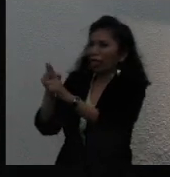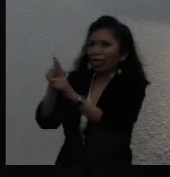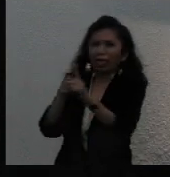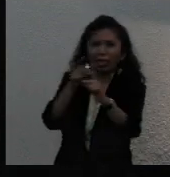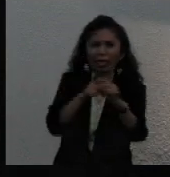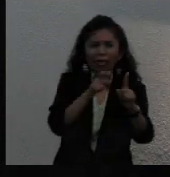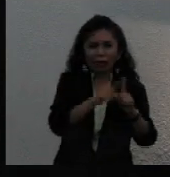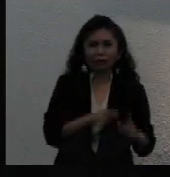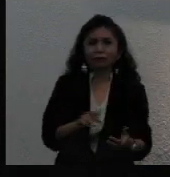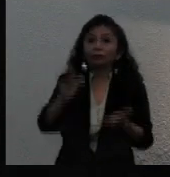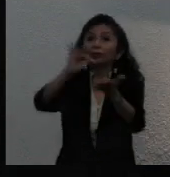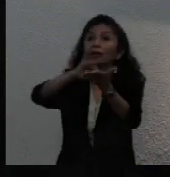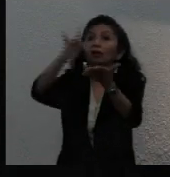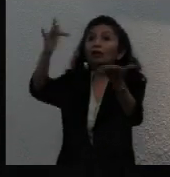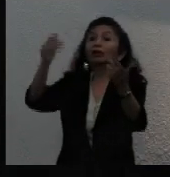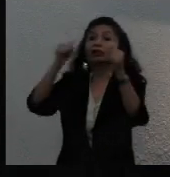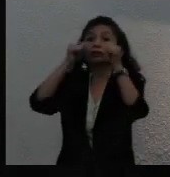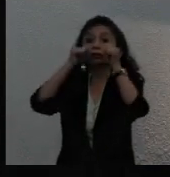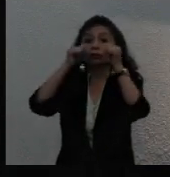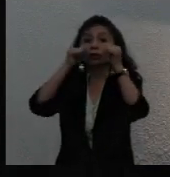agradezco su atención